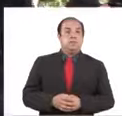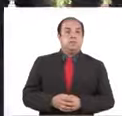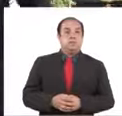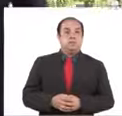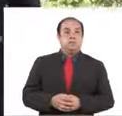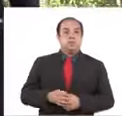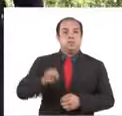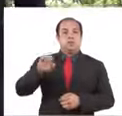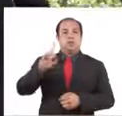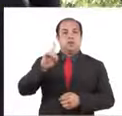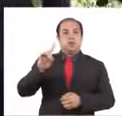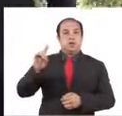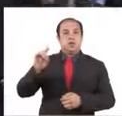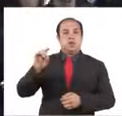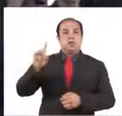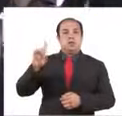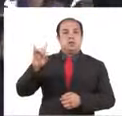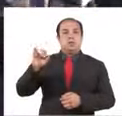Esquivel Edith.